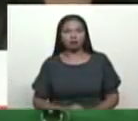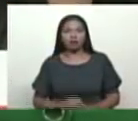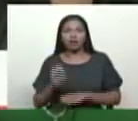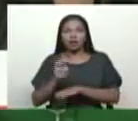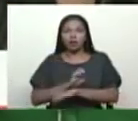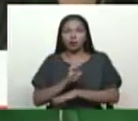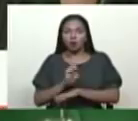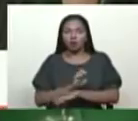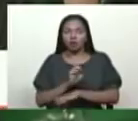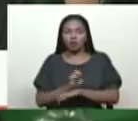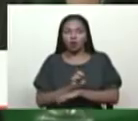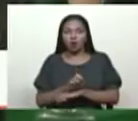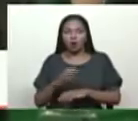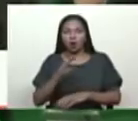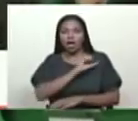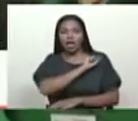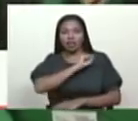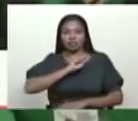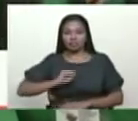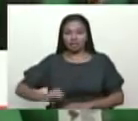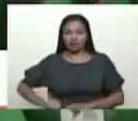Ecuador, El Salvador,